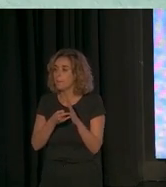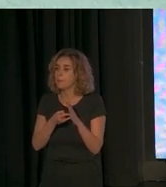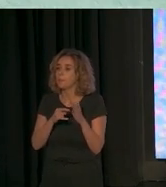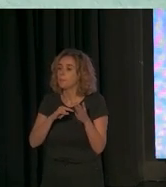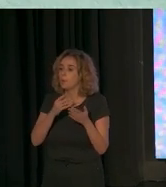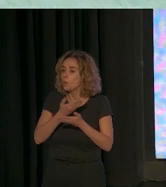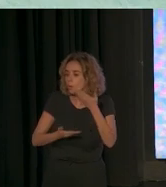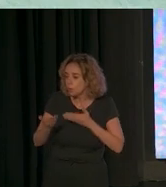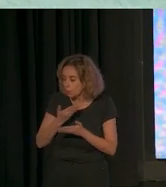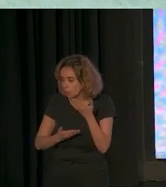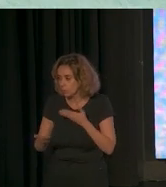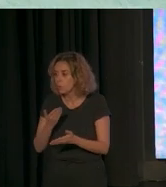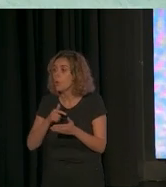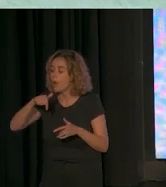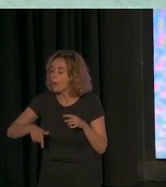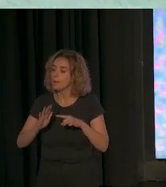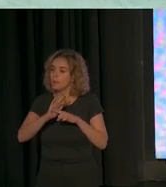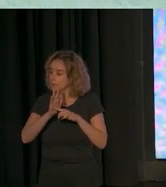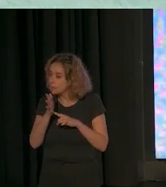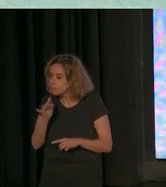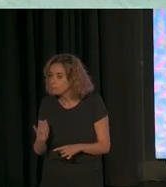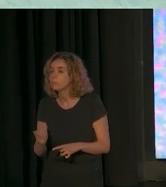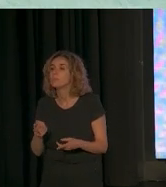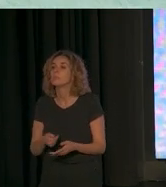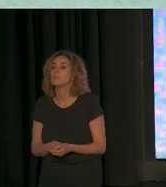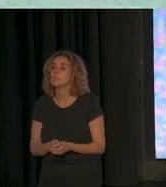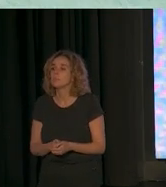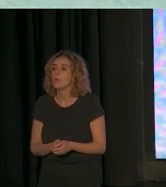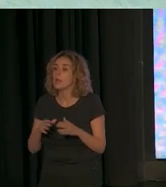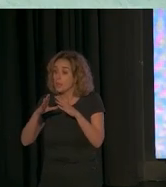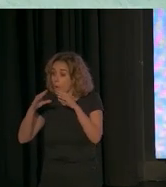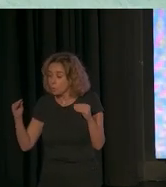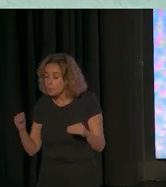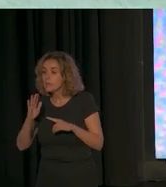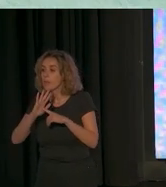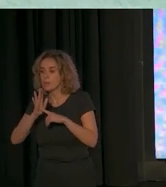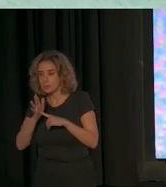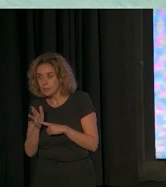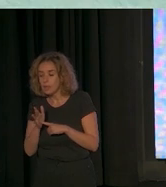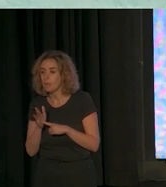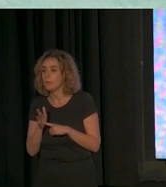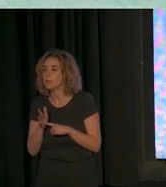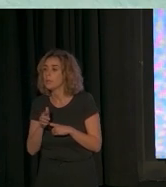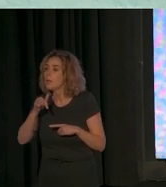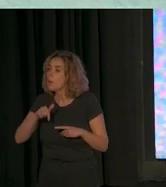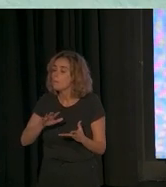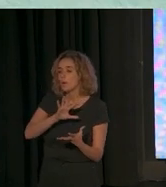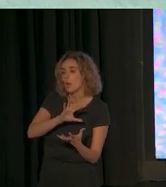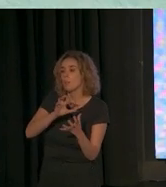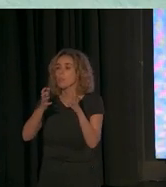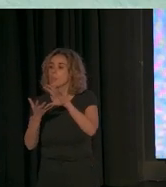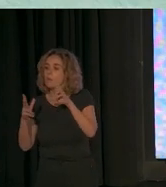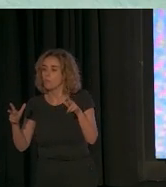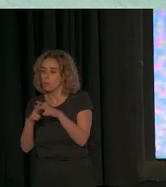proyecto de colaboración entre Plena Inclusión Castilla-La Mancha y la UCLM, la Universidad de Castilla-La Mancha, para transformación